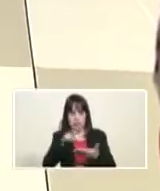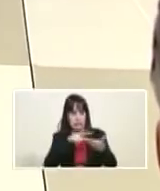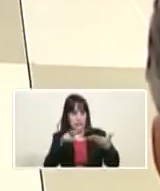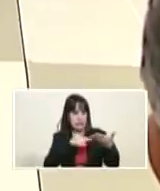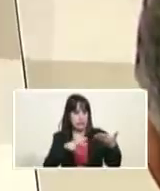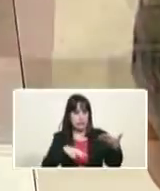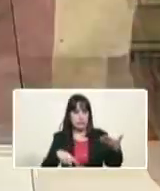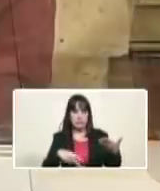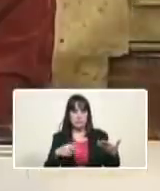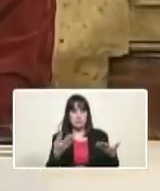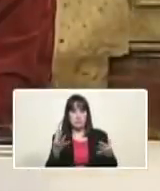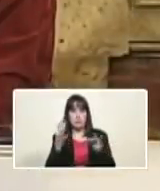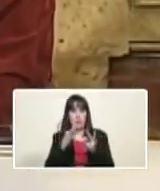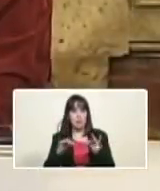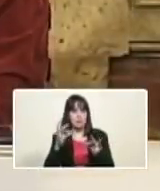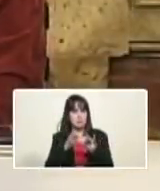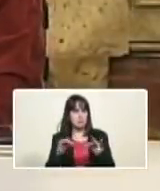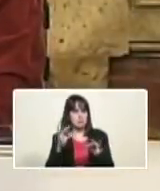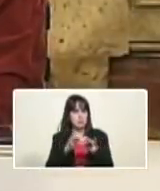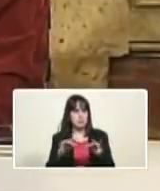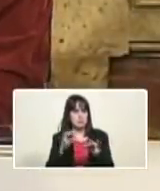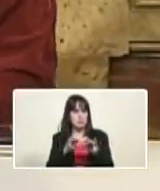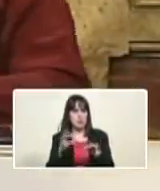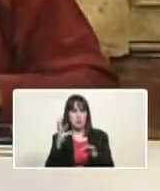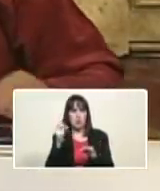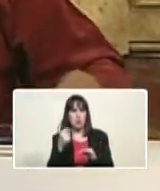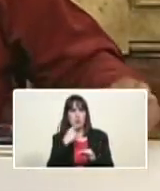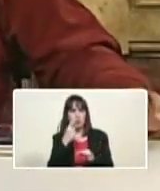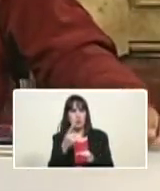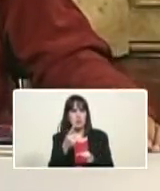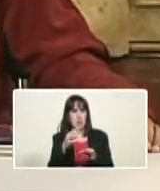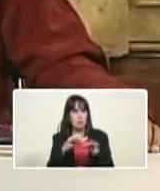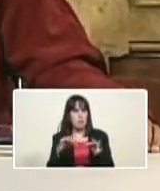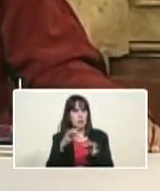En Petro, ¿cuánto es que nos da en Petro?